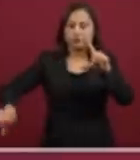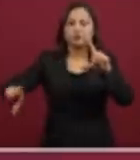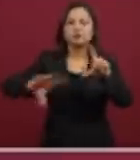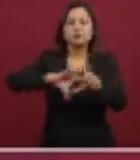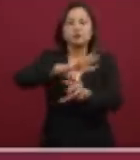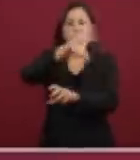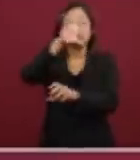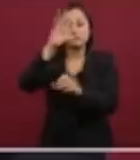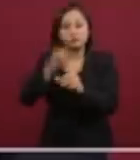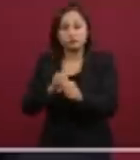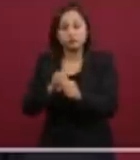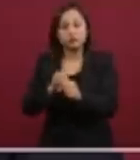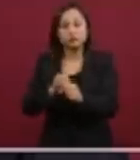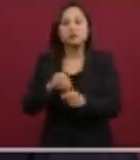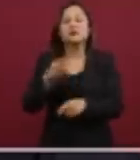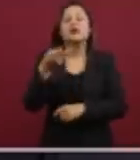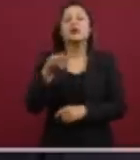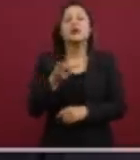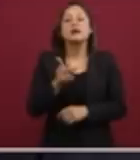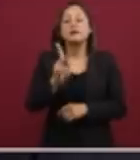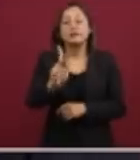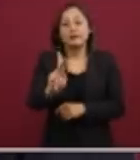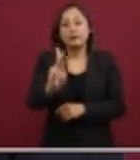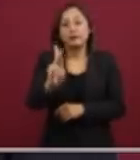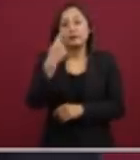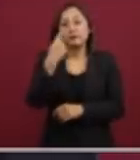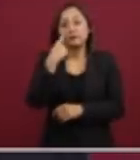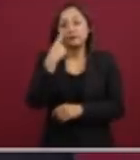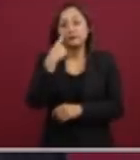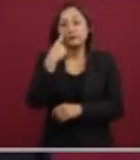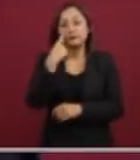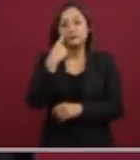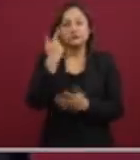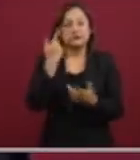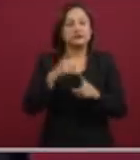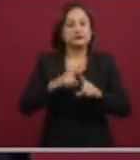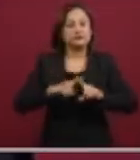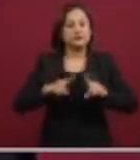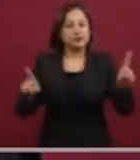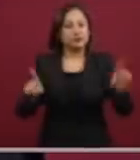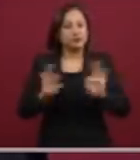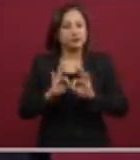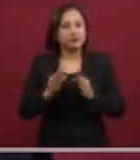pero hacerlo de otra manera.